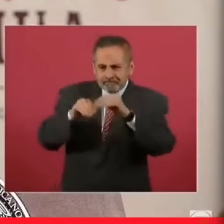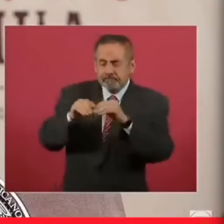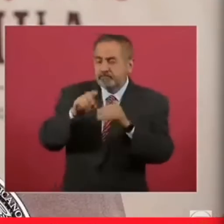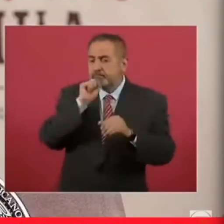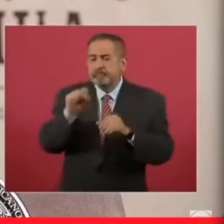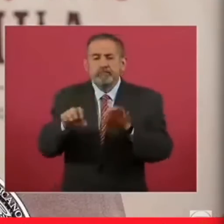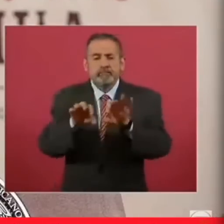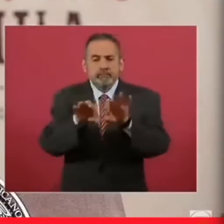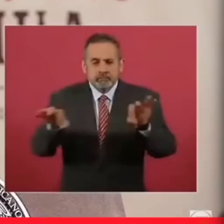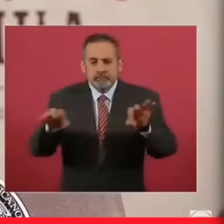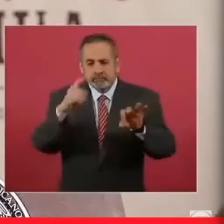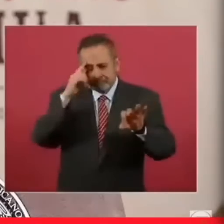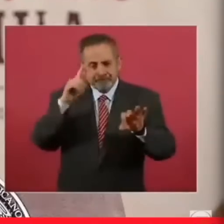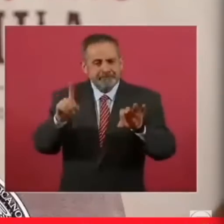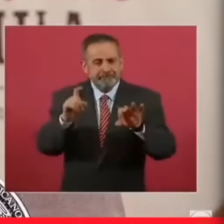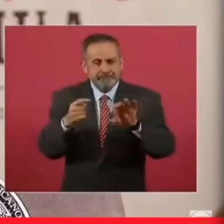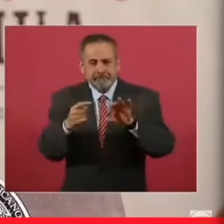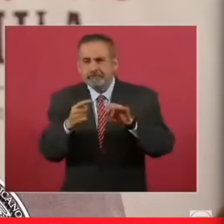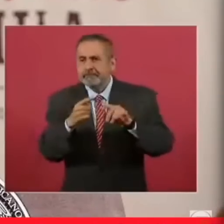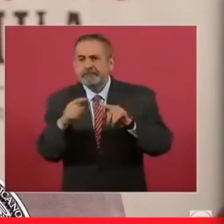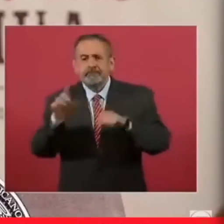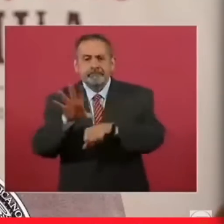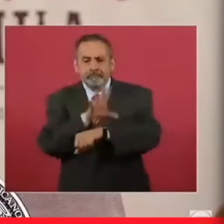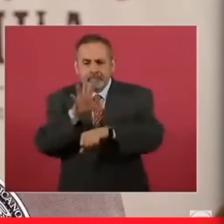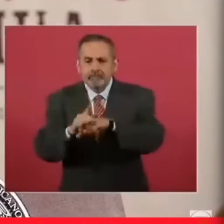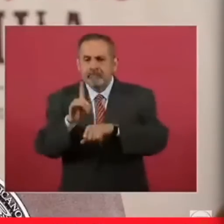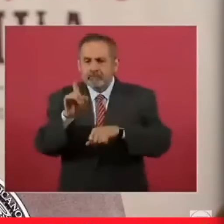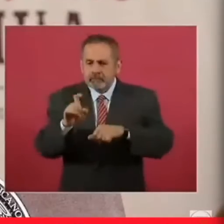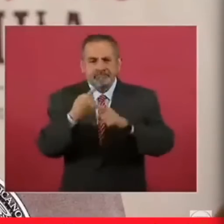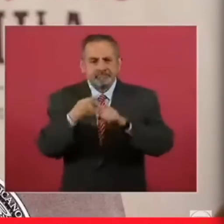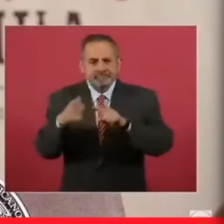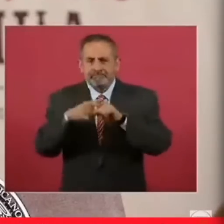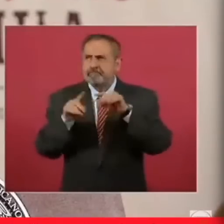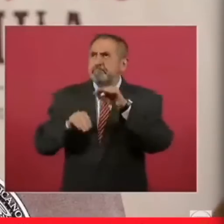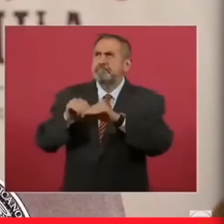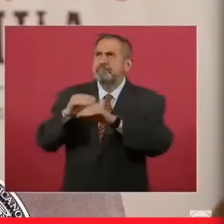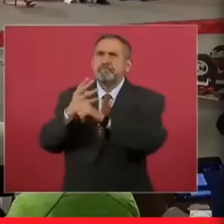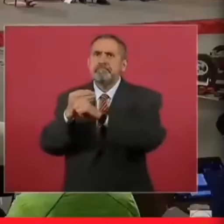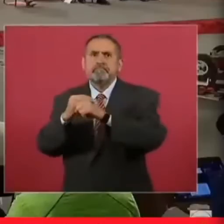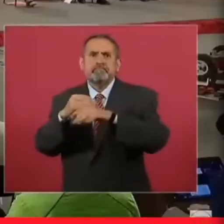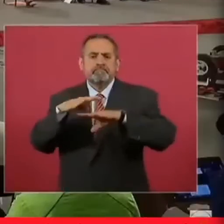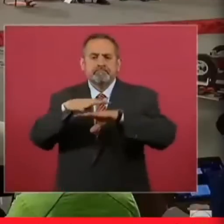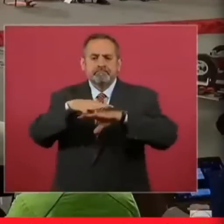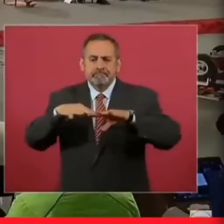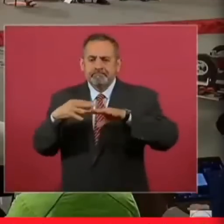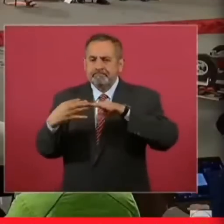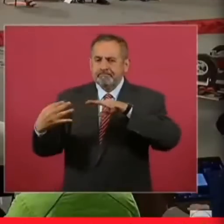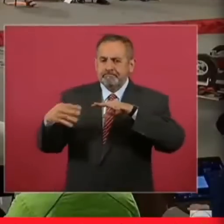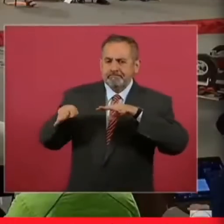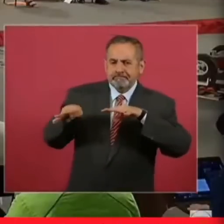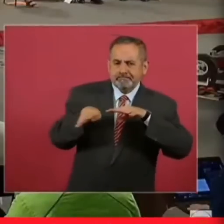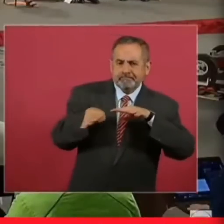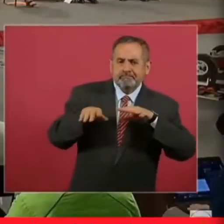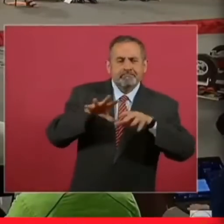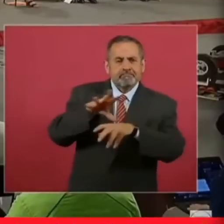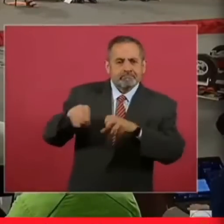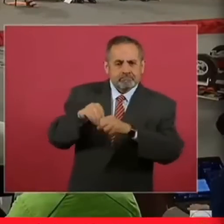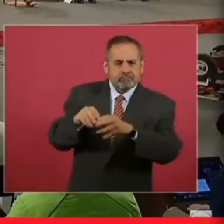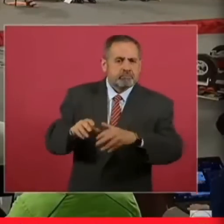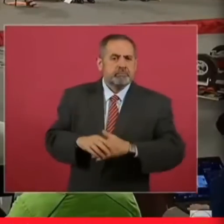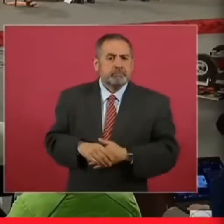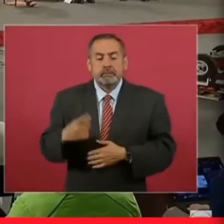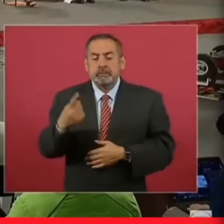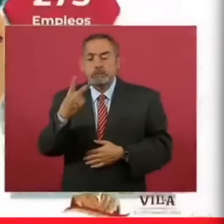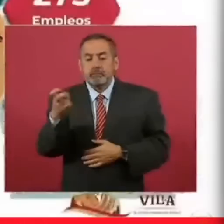tuberías para las instalaciones eléctrica, hidráulica y sanitaria. Se han generado un total de 275 empleos para